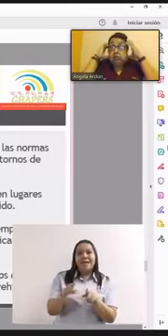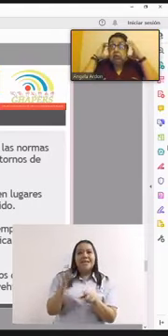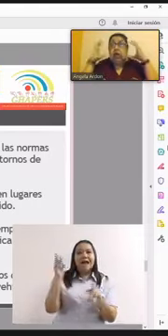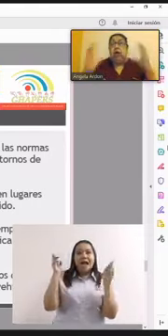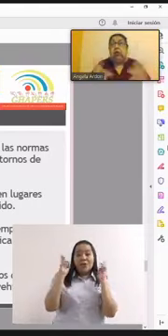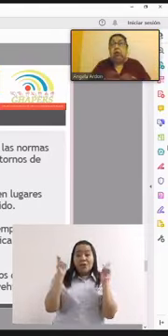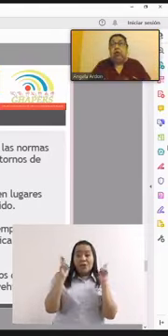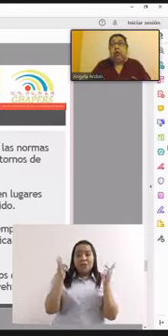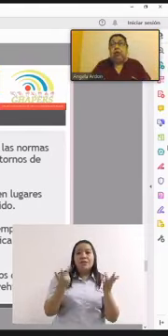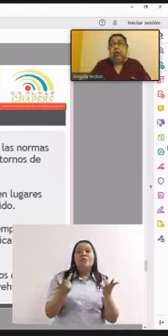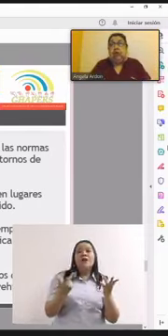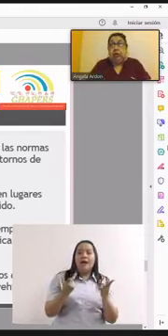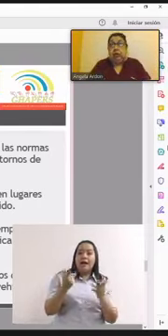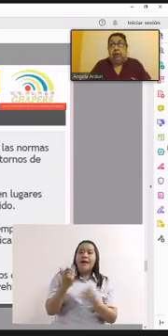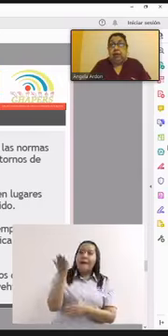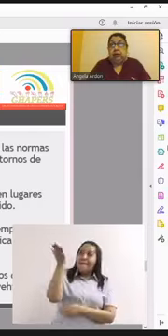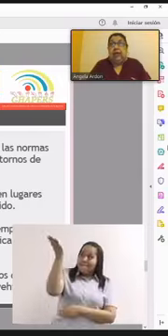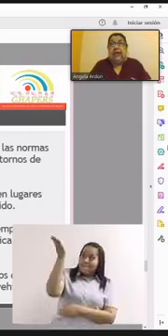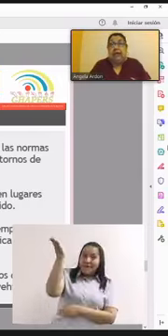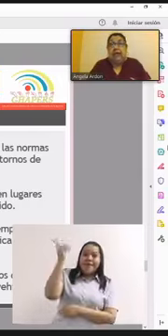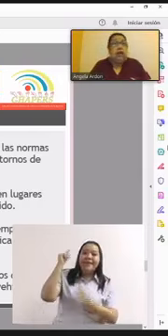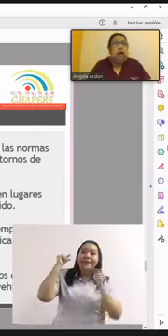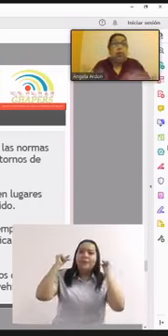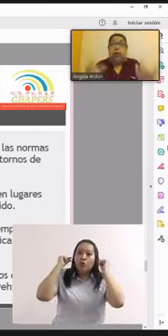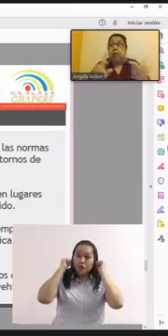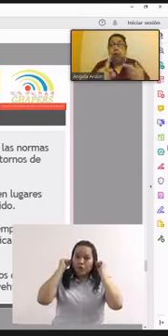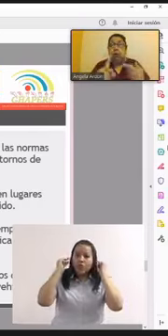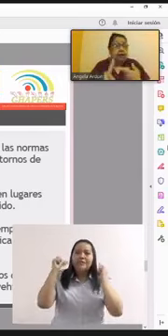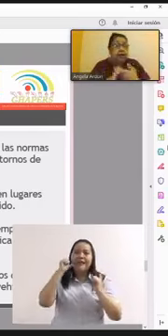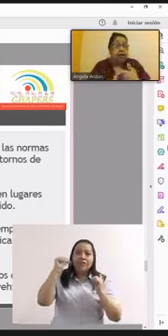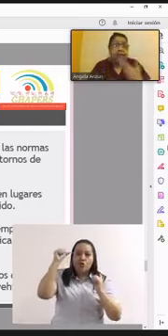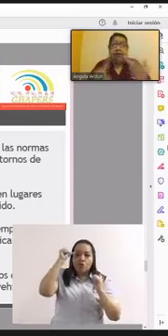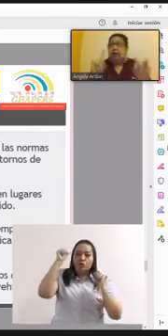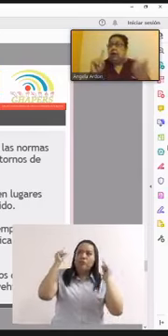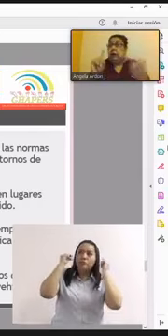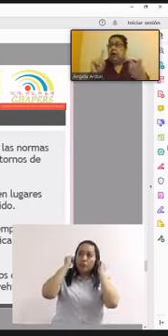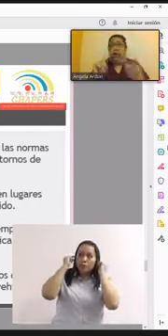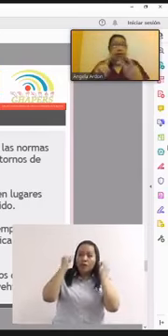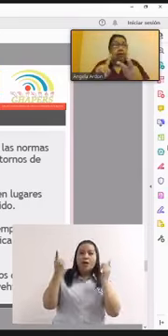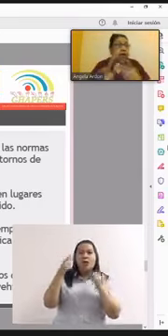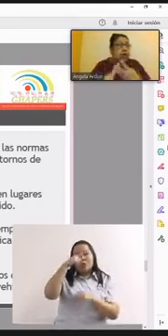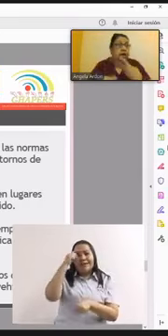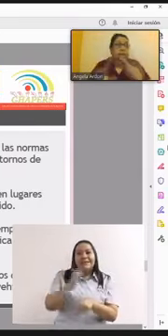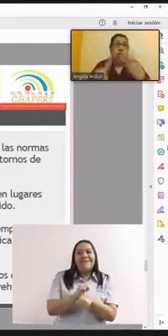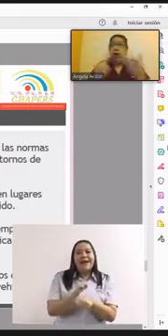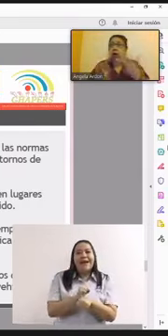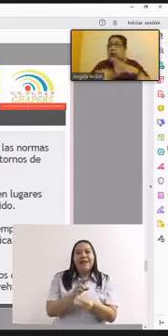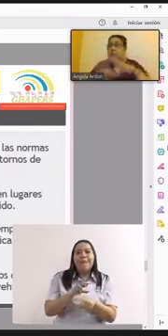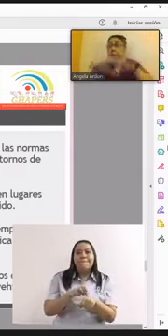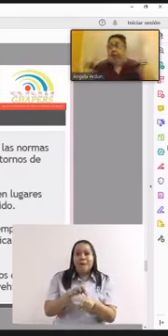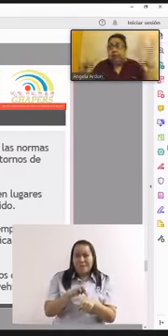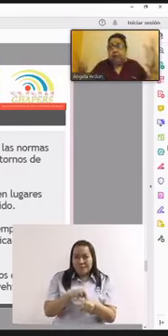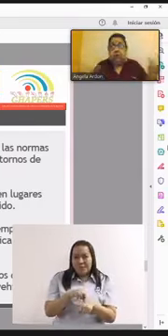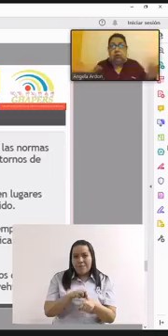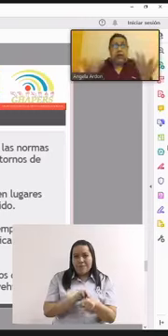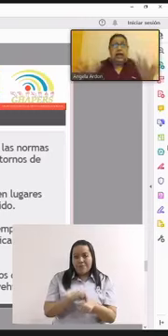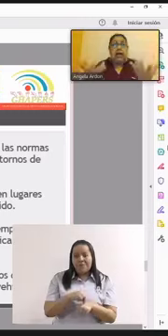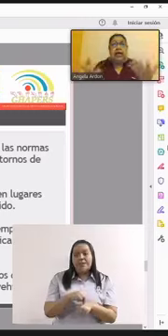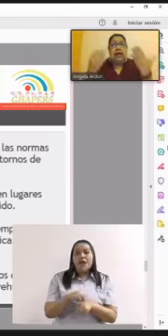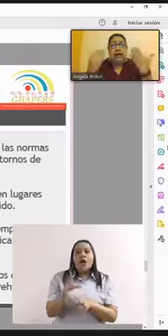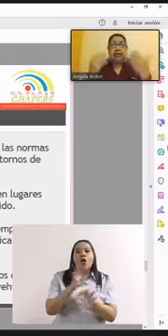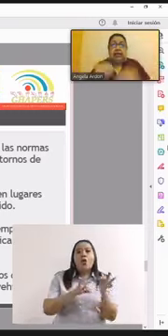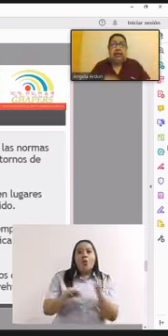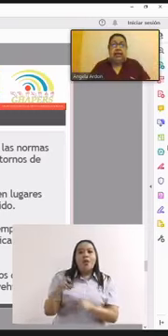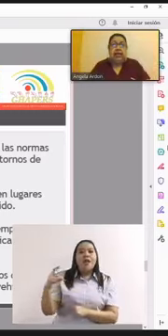sus auriculares, sus protectores. Hay que exigir, por ejemplo, los que trabajan en la Pepsi, los que trabajan en la Coca-Cola o en cualquier fresco que